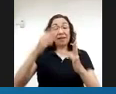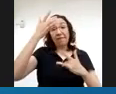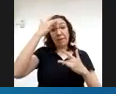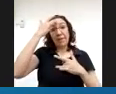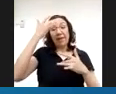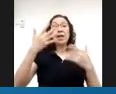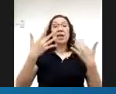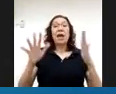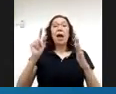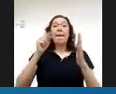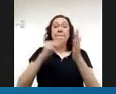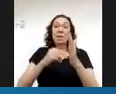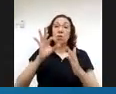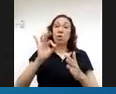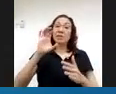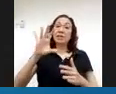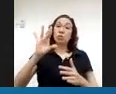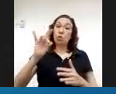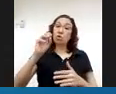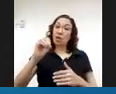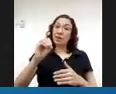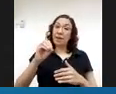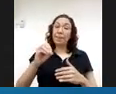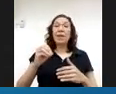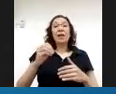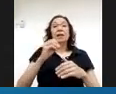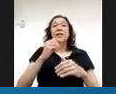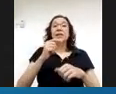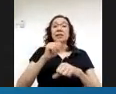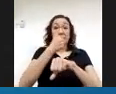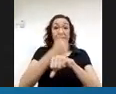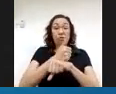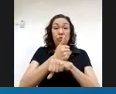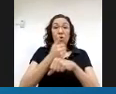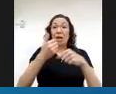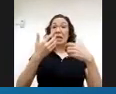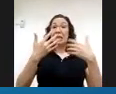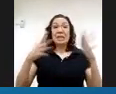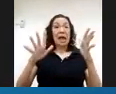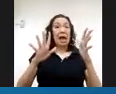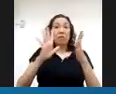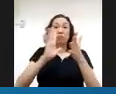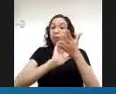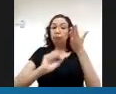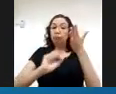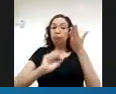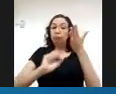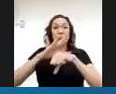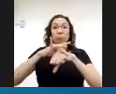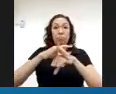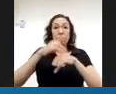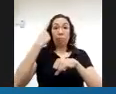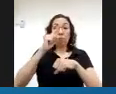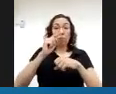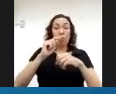y ya en 1980 se declaró erradicada de la Tierra por parte de la